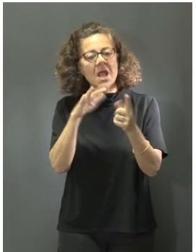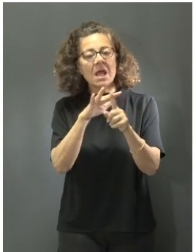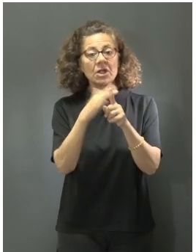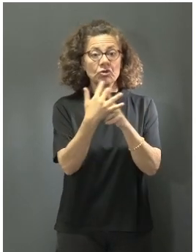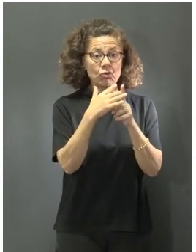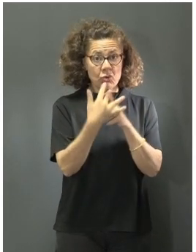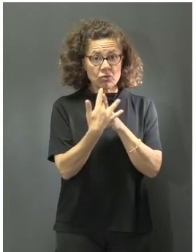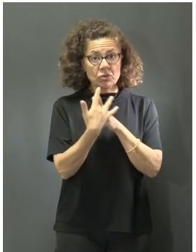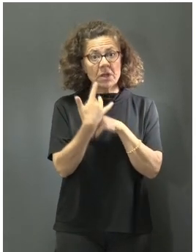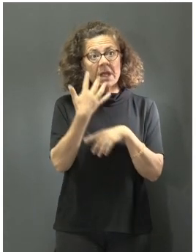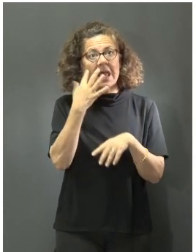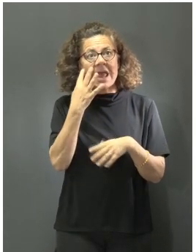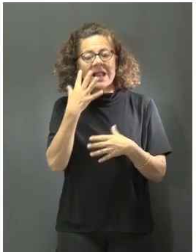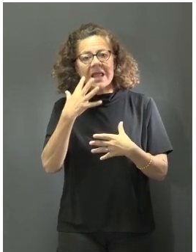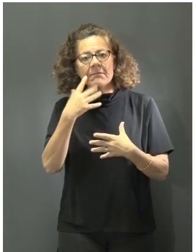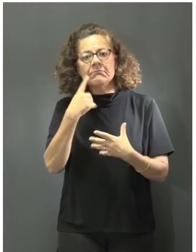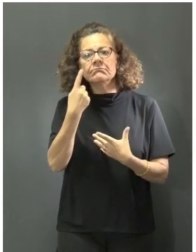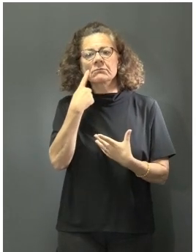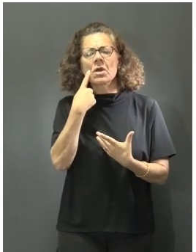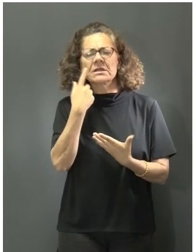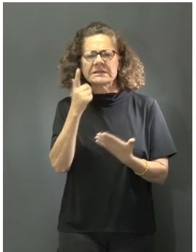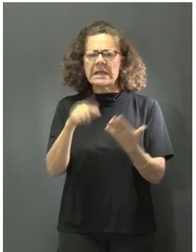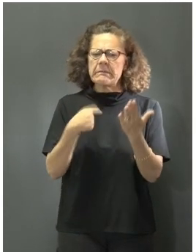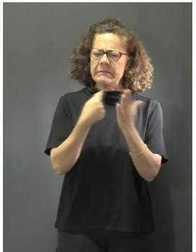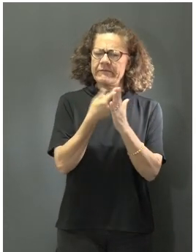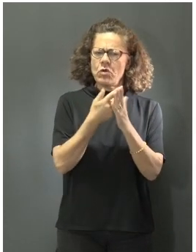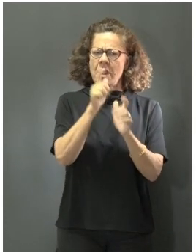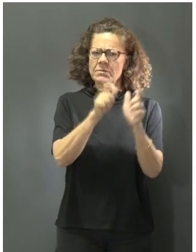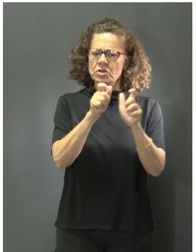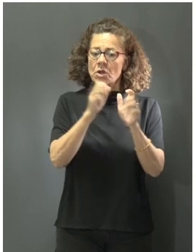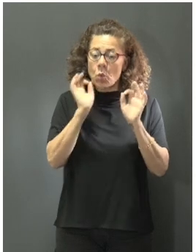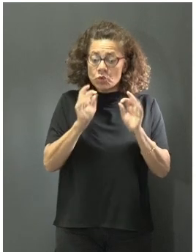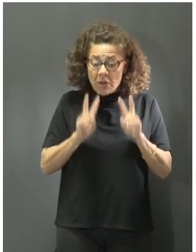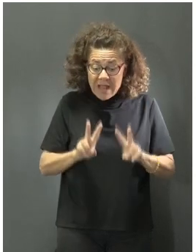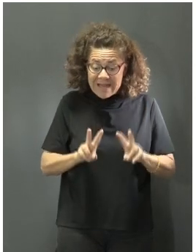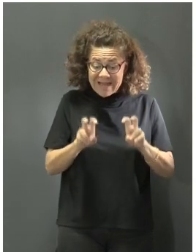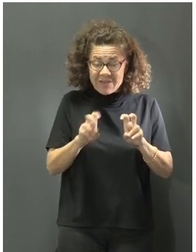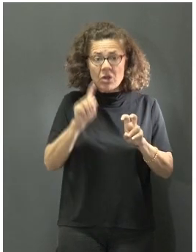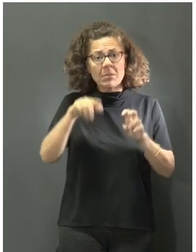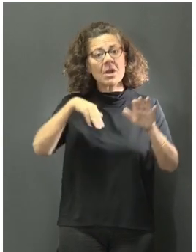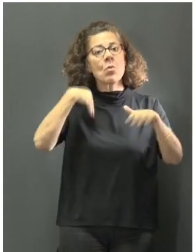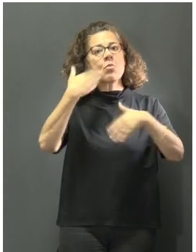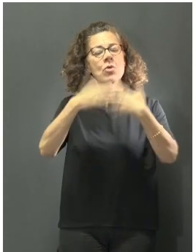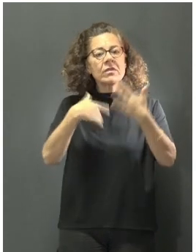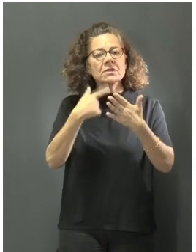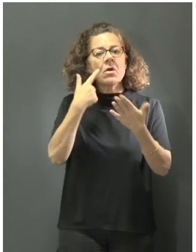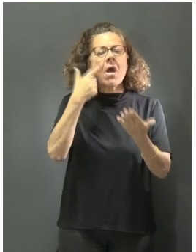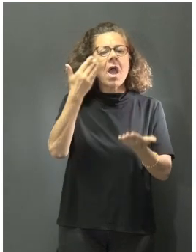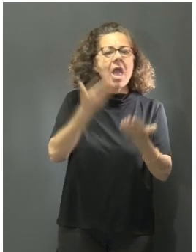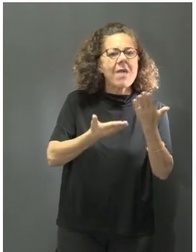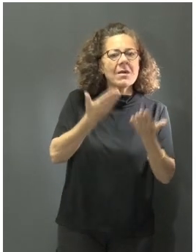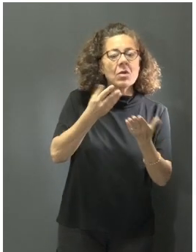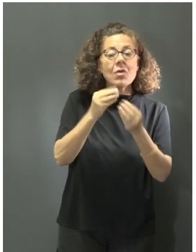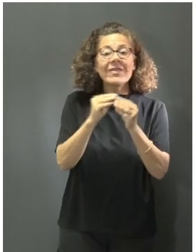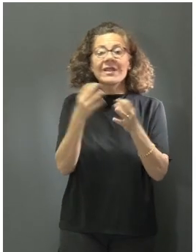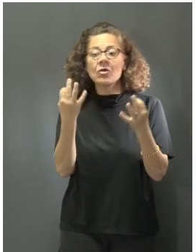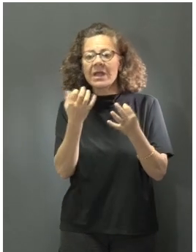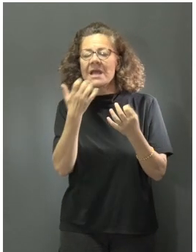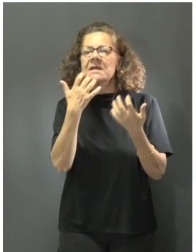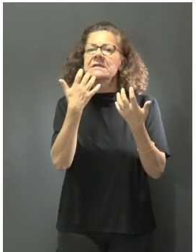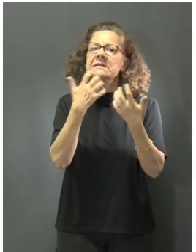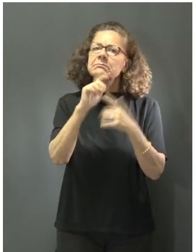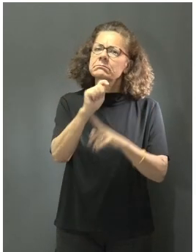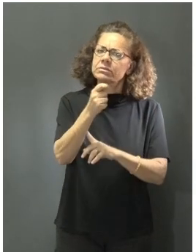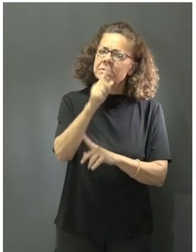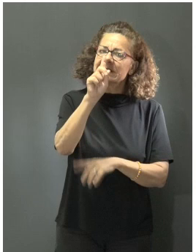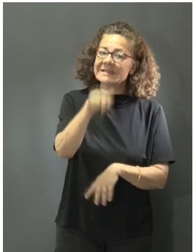que efectivamente, o sea, el incluir a las personas desde el inicio y también en el proceso, evaluando qué es lo que se está haciendo, si funciona, si no